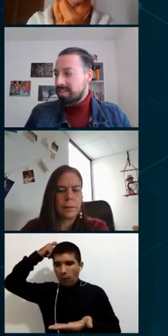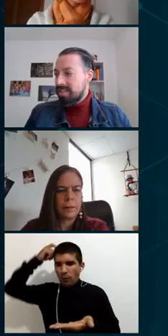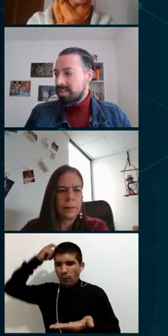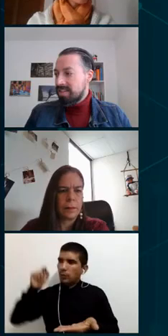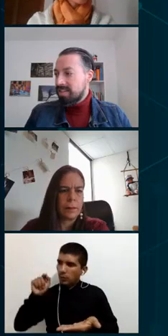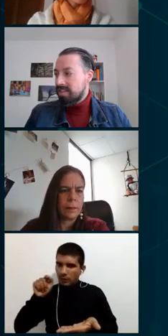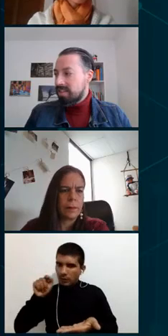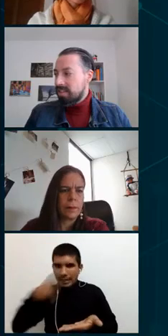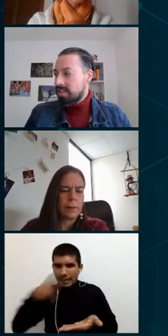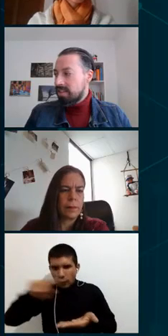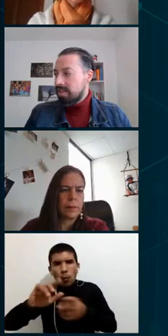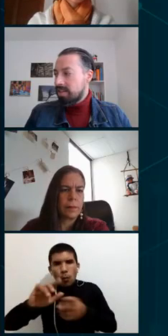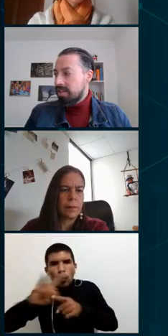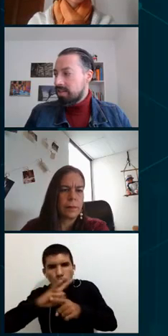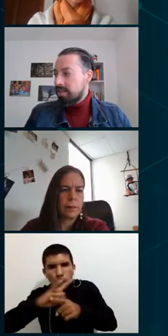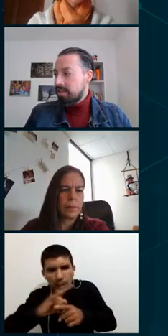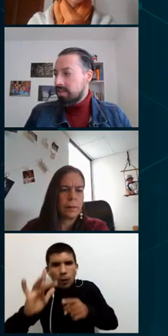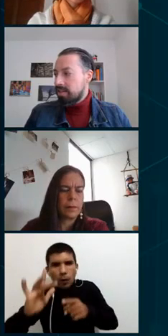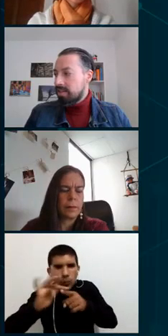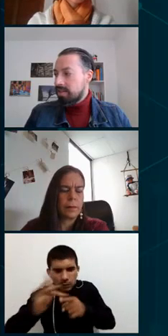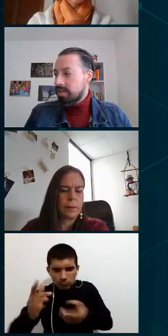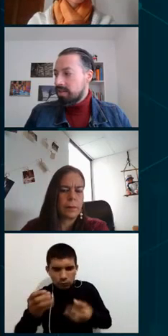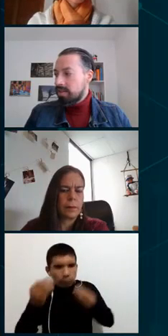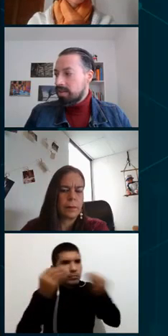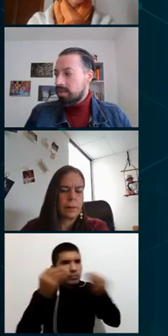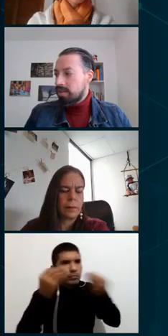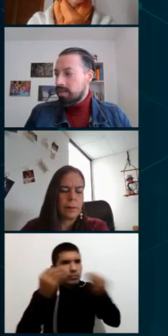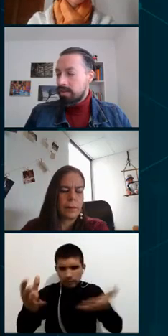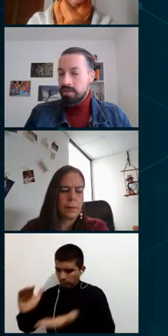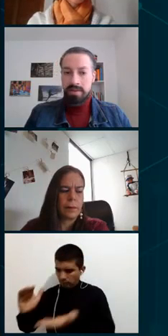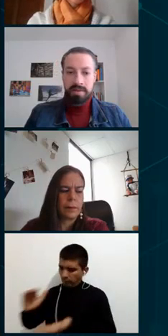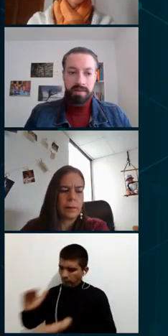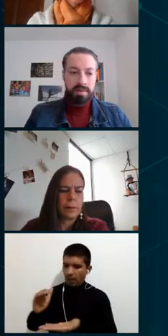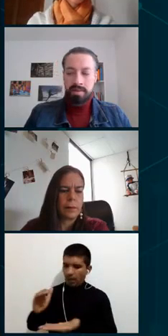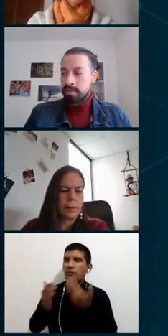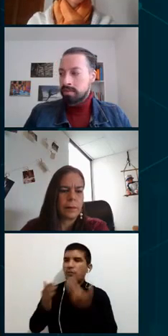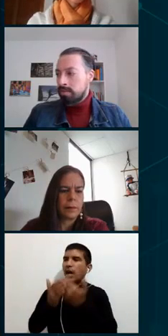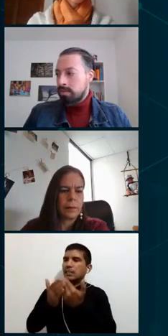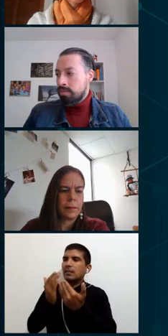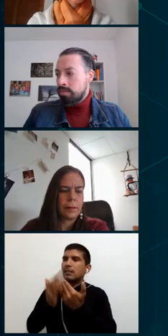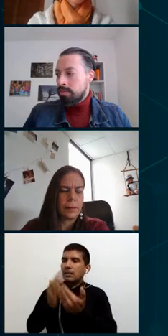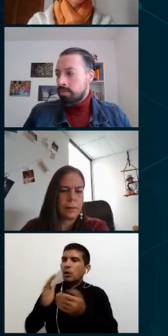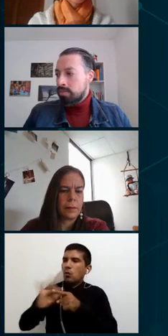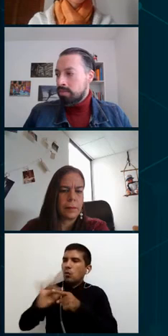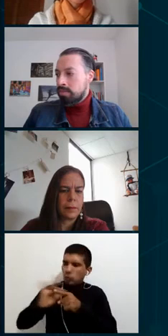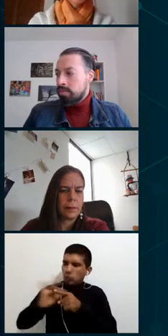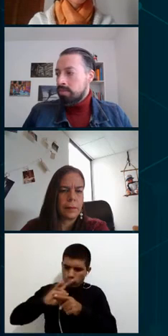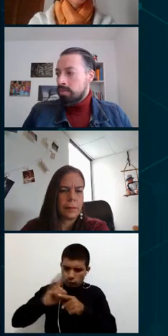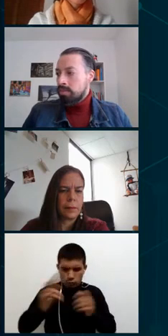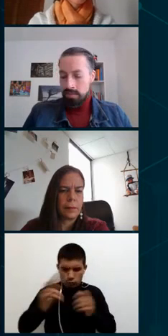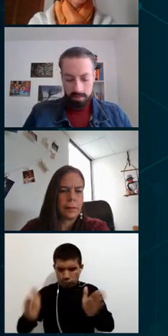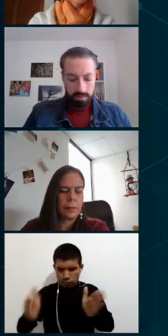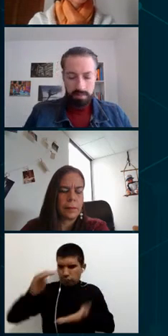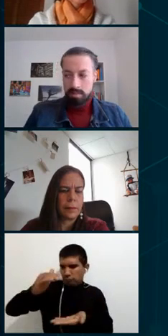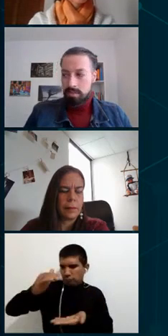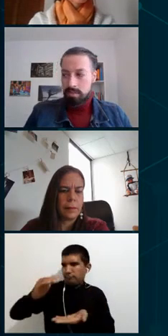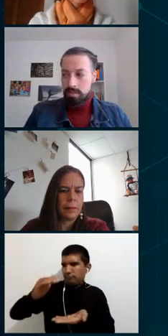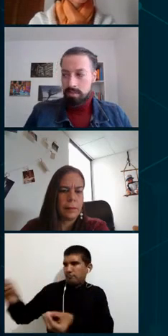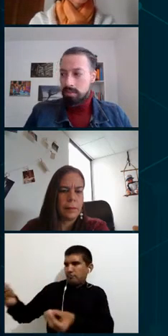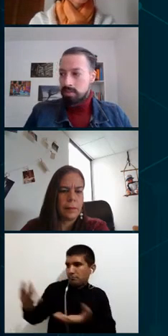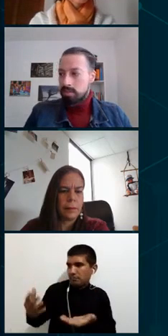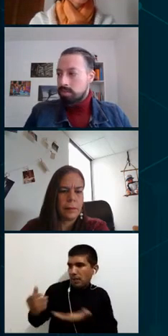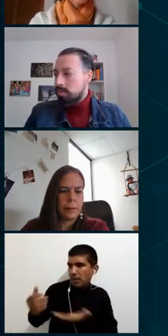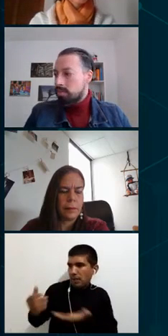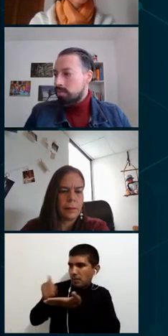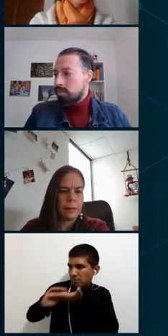le quitamos, y en vez de enfocarnos en el resultado y el aprendizaje que esto nos va a generar, nos